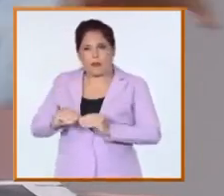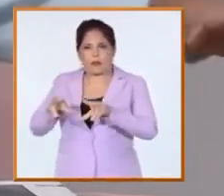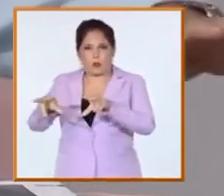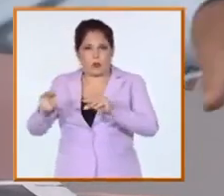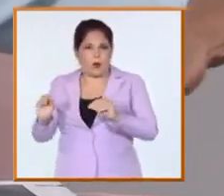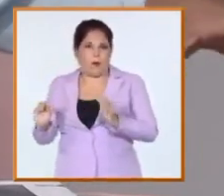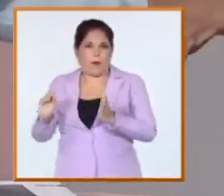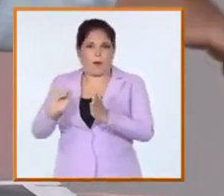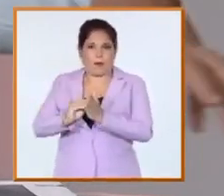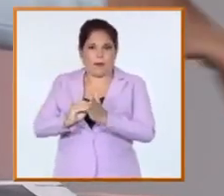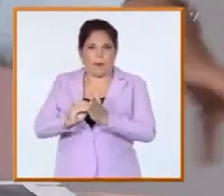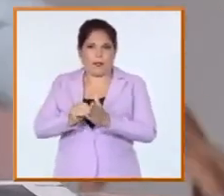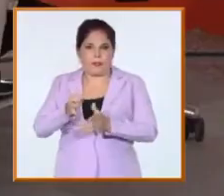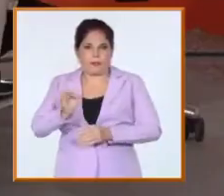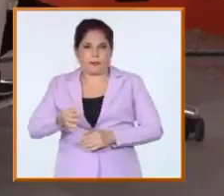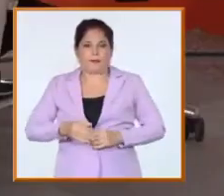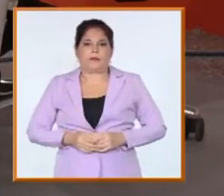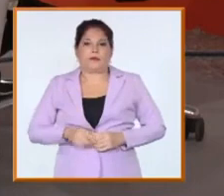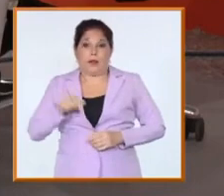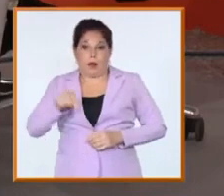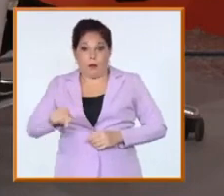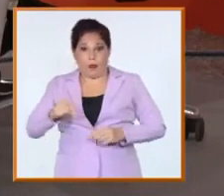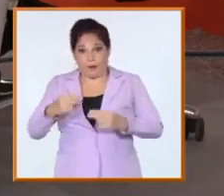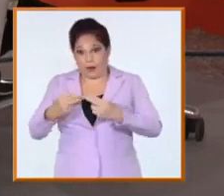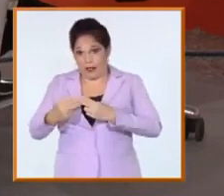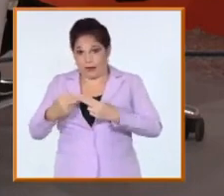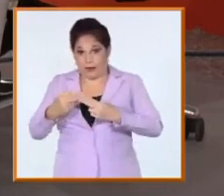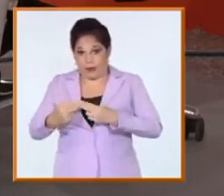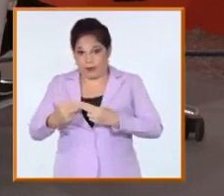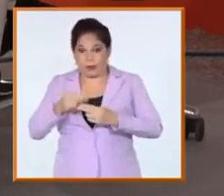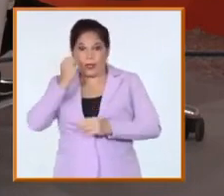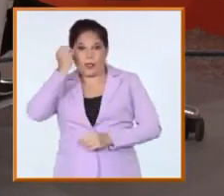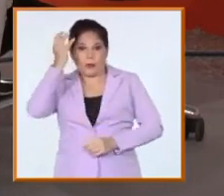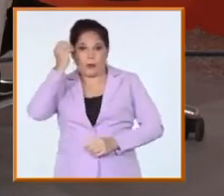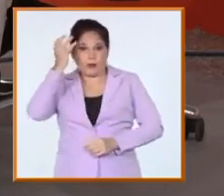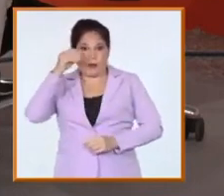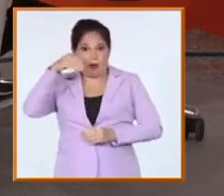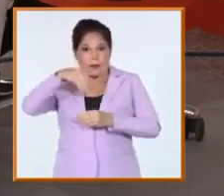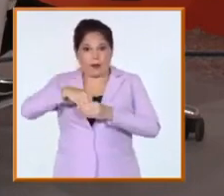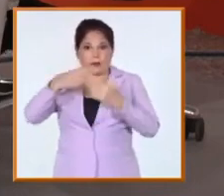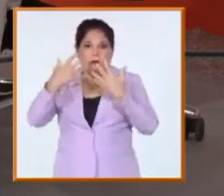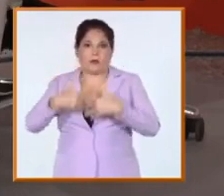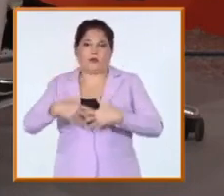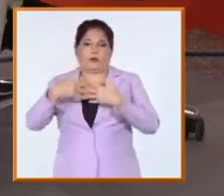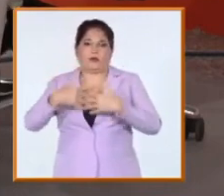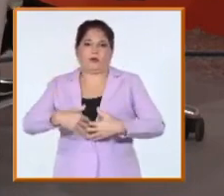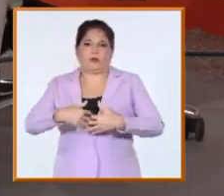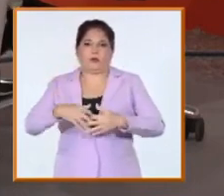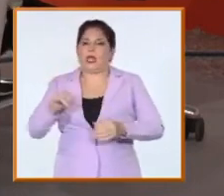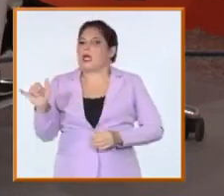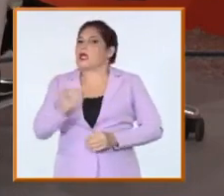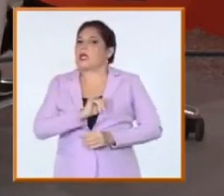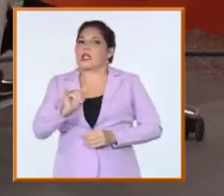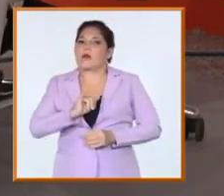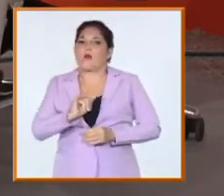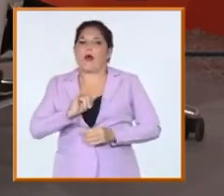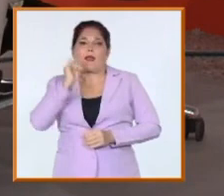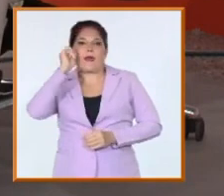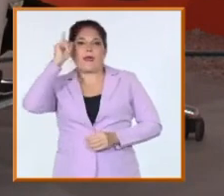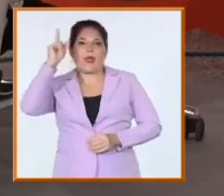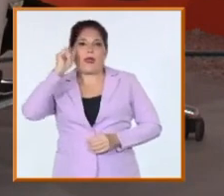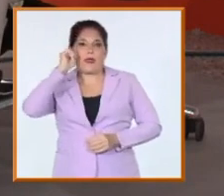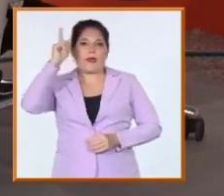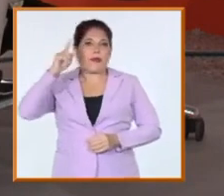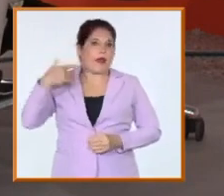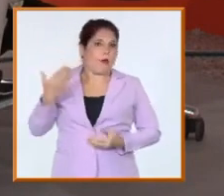ahora mismo vamos a hacer un un evento importante para el tema de la innovación dentro del sector porque no es importante que se siga generando ideas en función